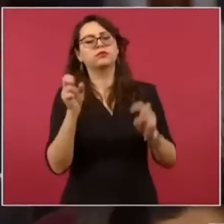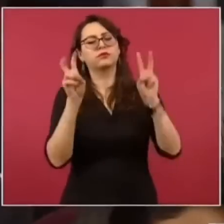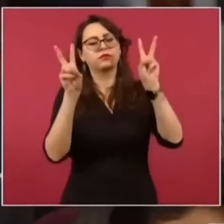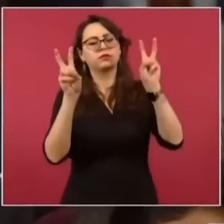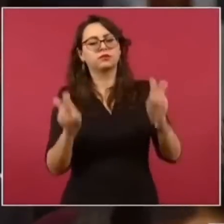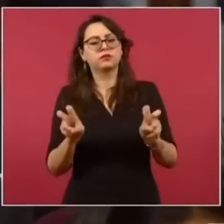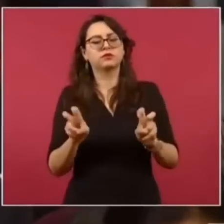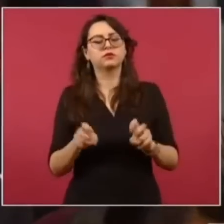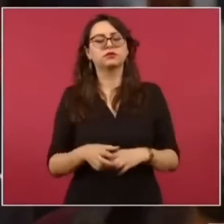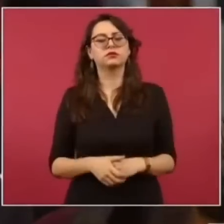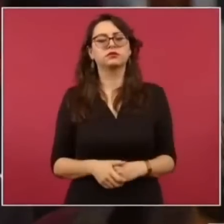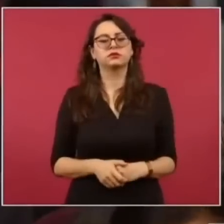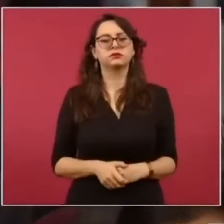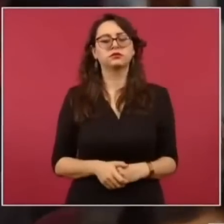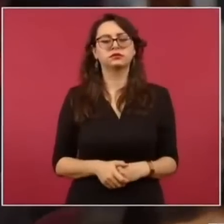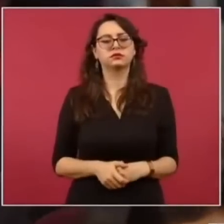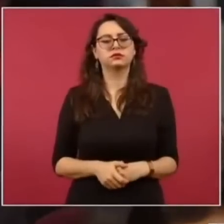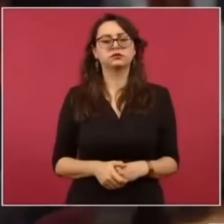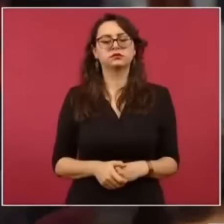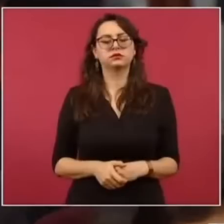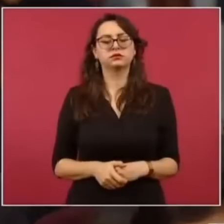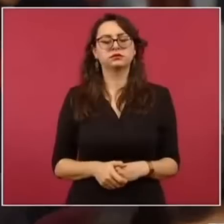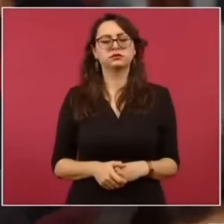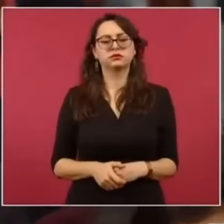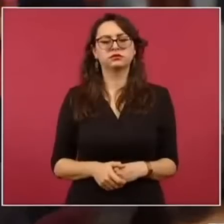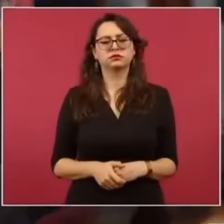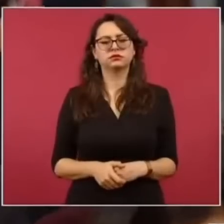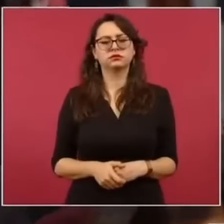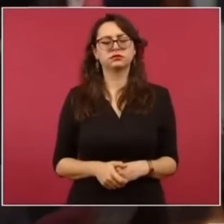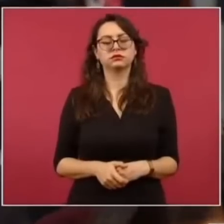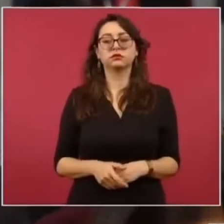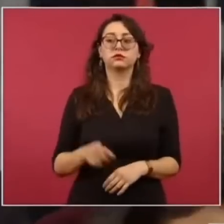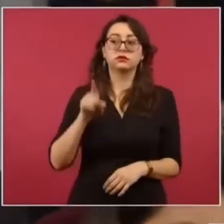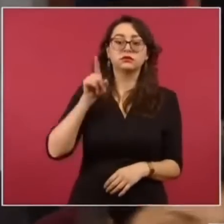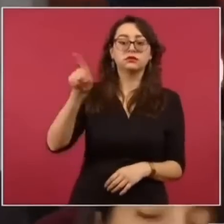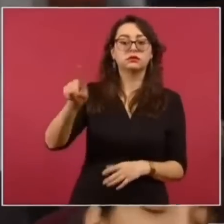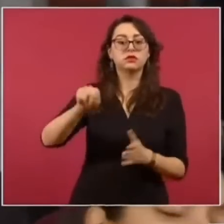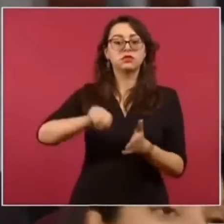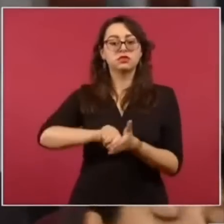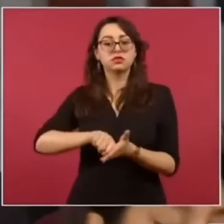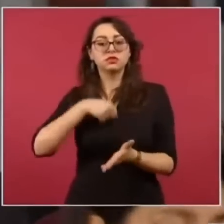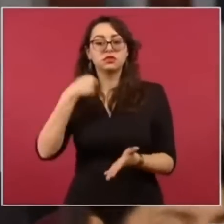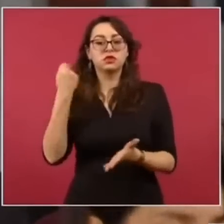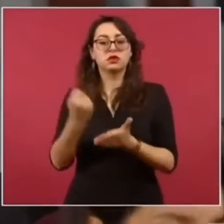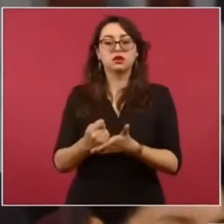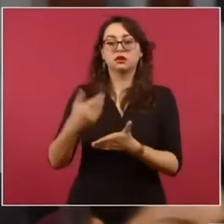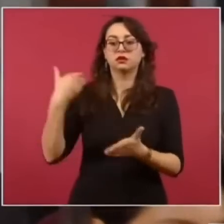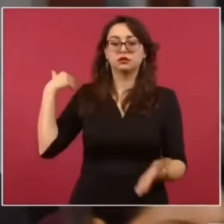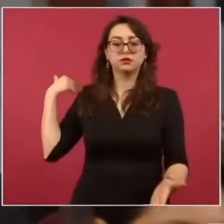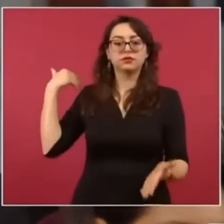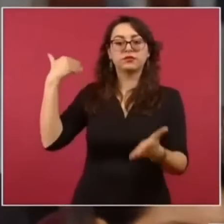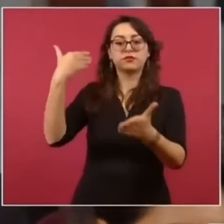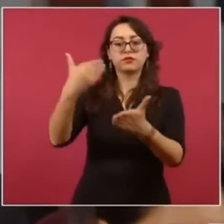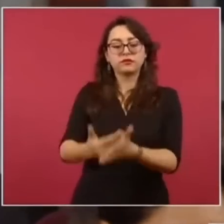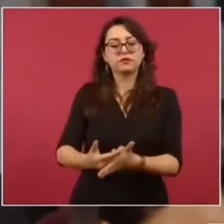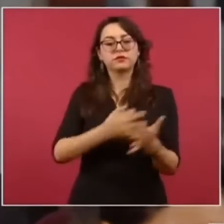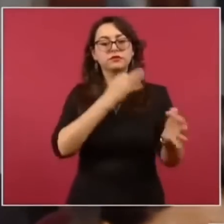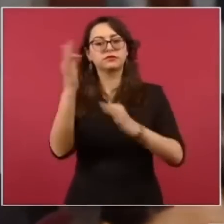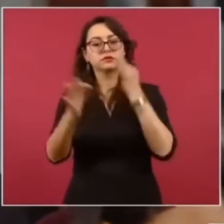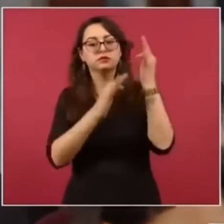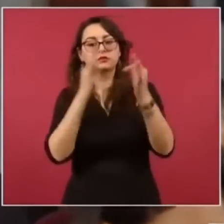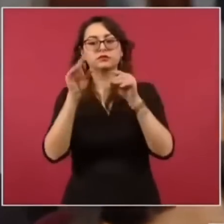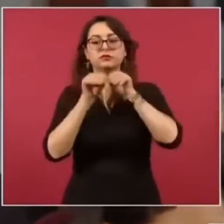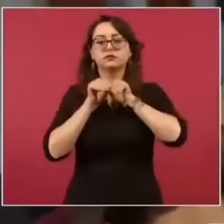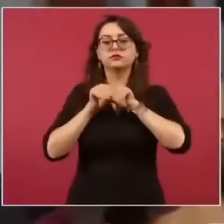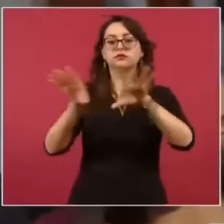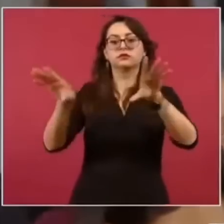Presidente, durante las últimas semanas se ha implementado en Tamaulipas una guerra de desinformación contra la actual administración